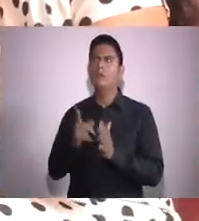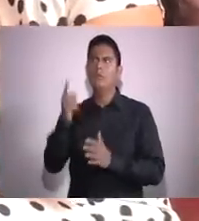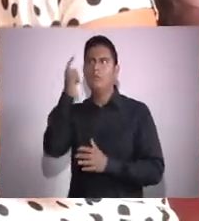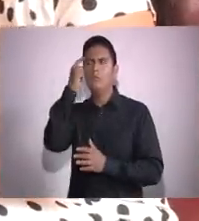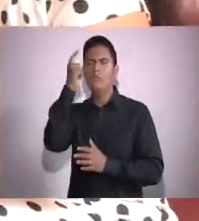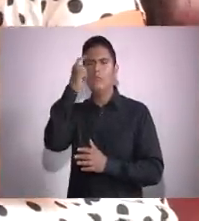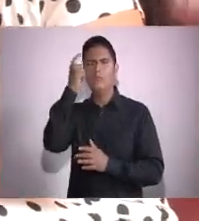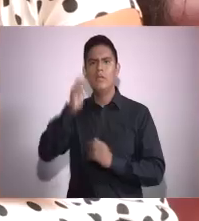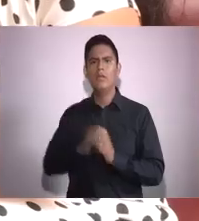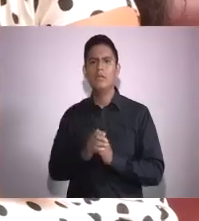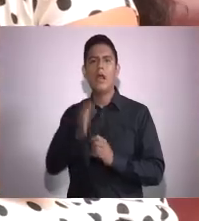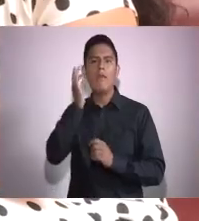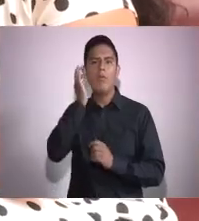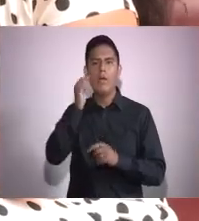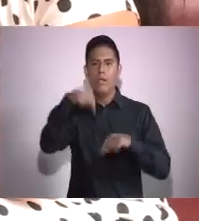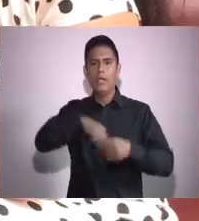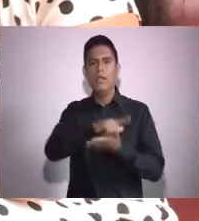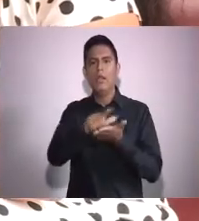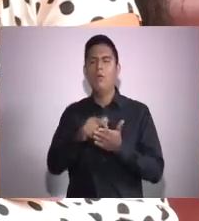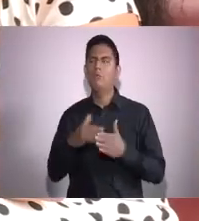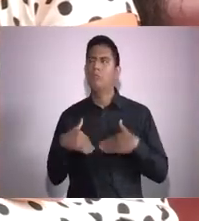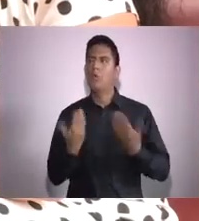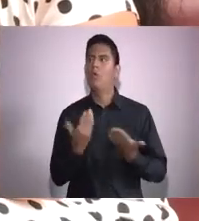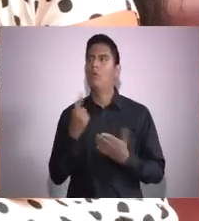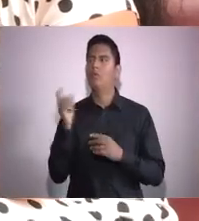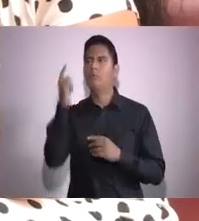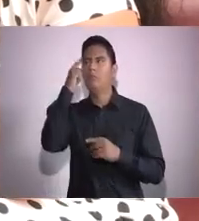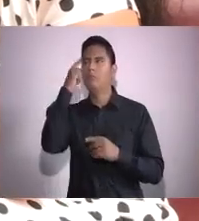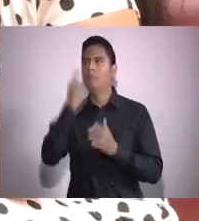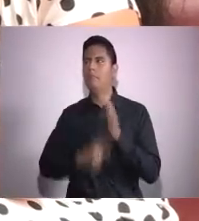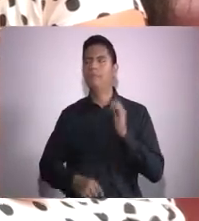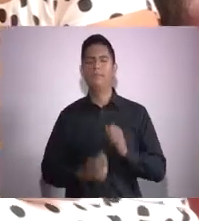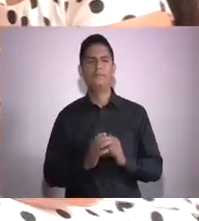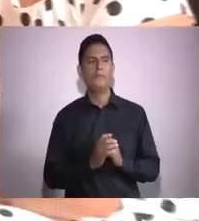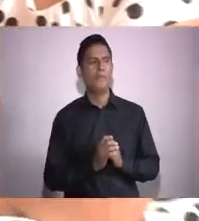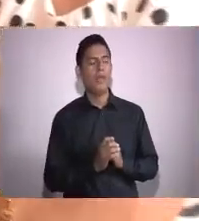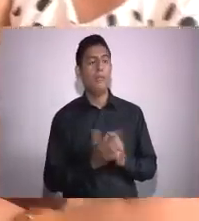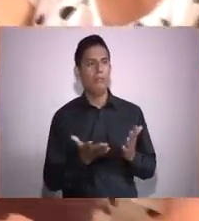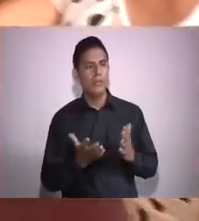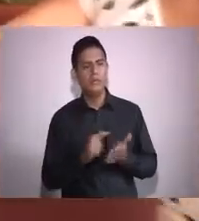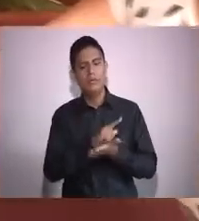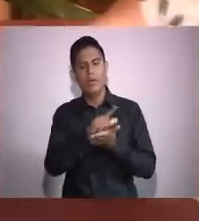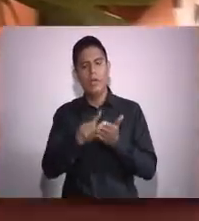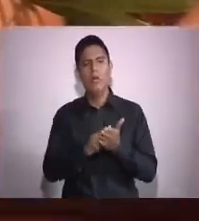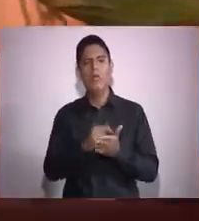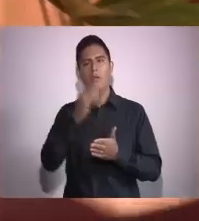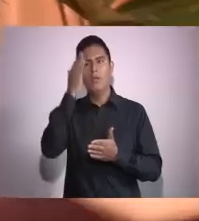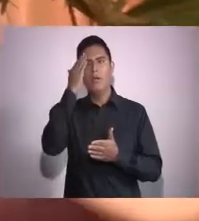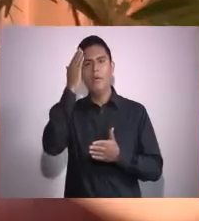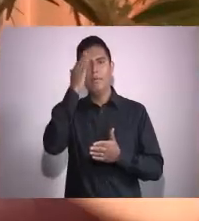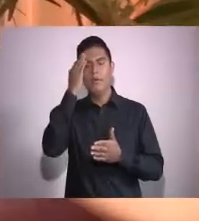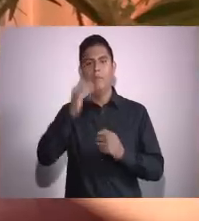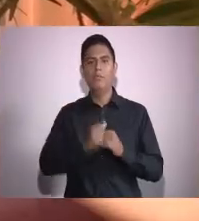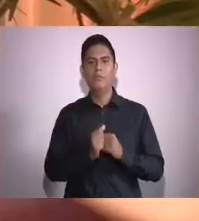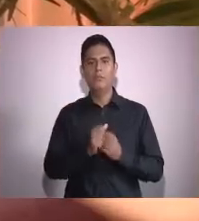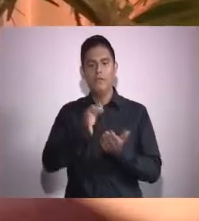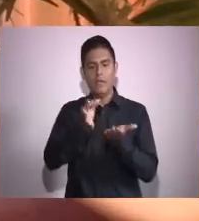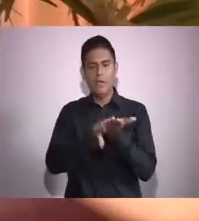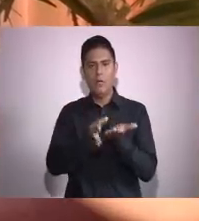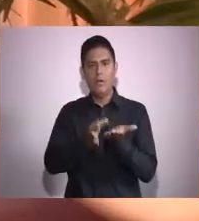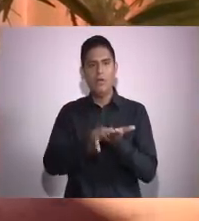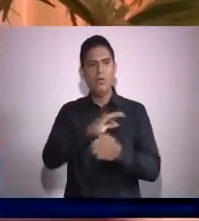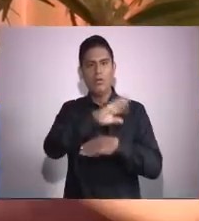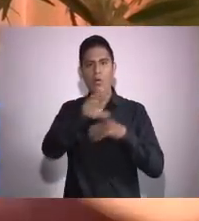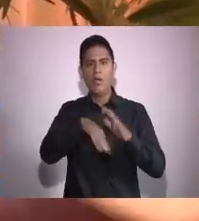cómo defines tú a la mujer lahuagrense? Bueno, Lahuagre más se define en nuestro bello cantón por